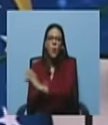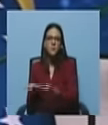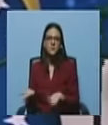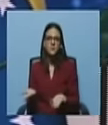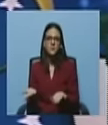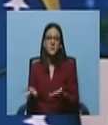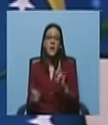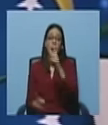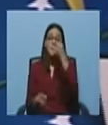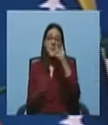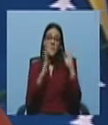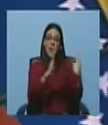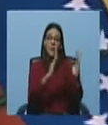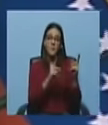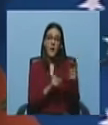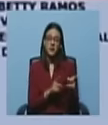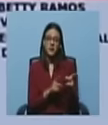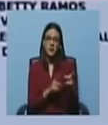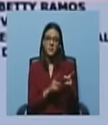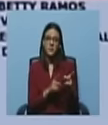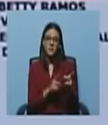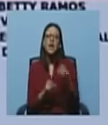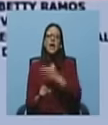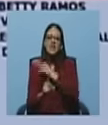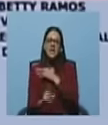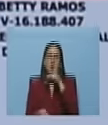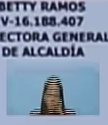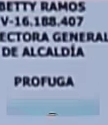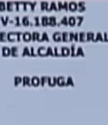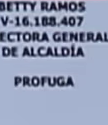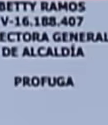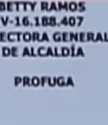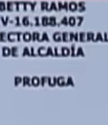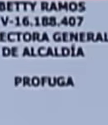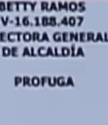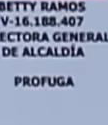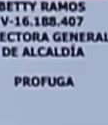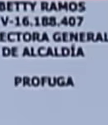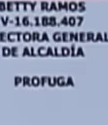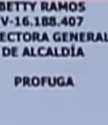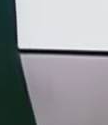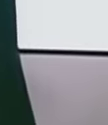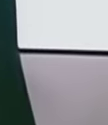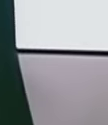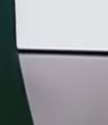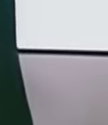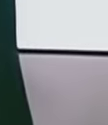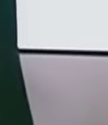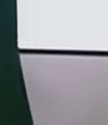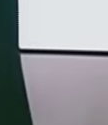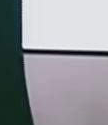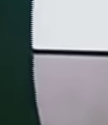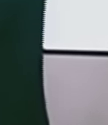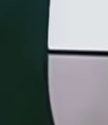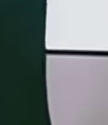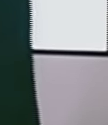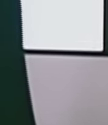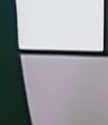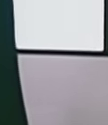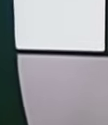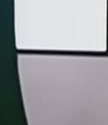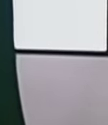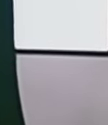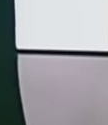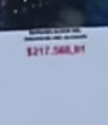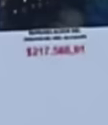Primera parte. La señora dice, mire, aquí hay una, dos, tres, siete empresas.